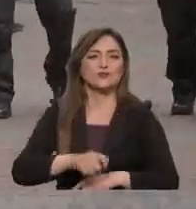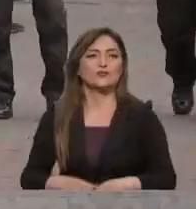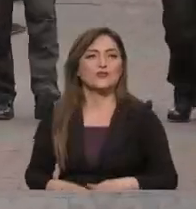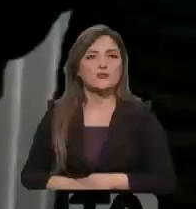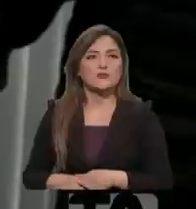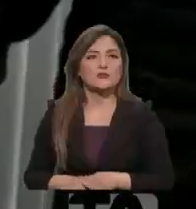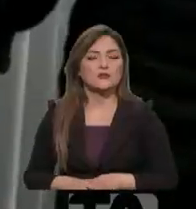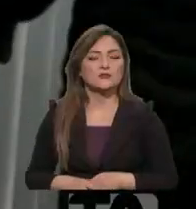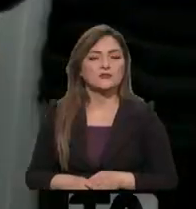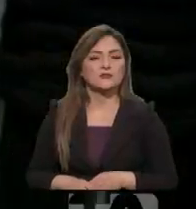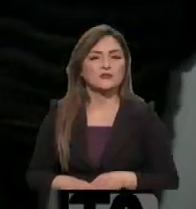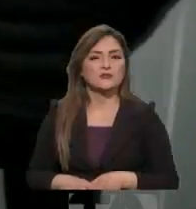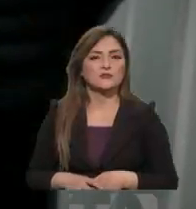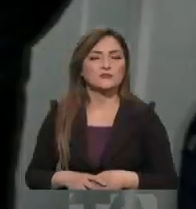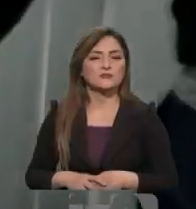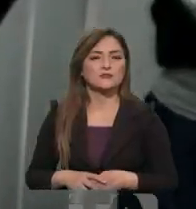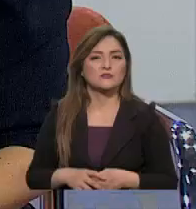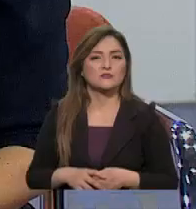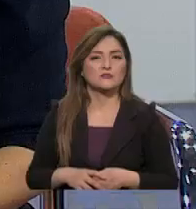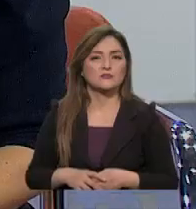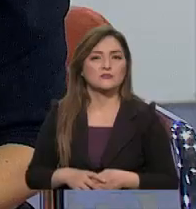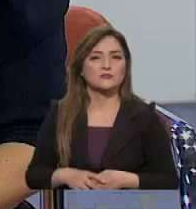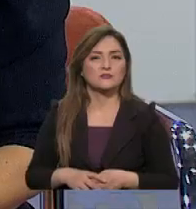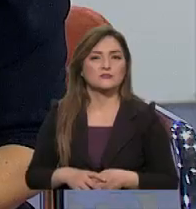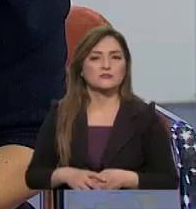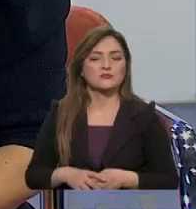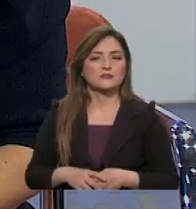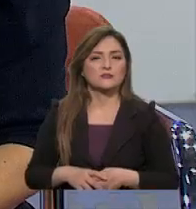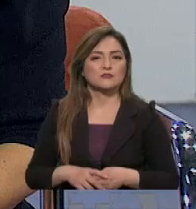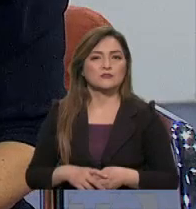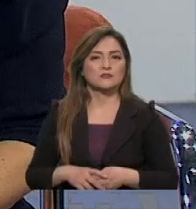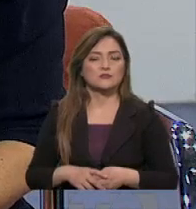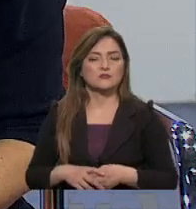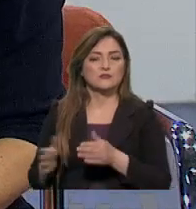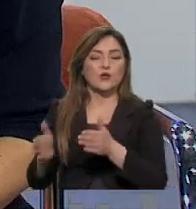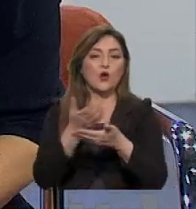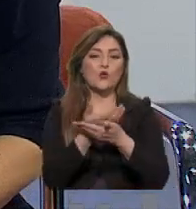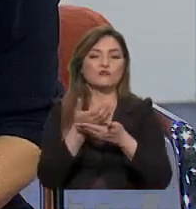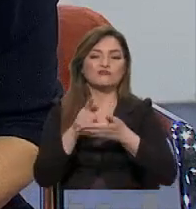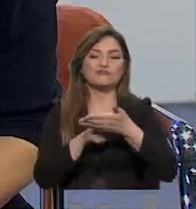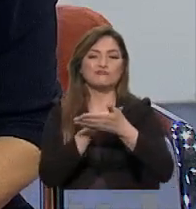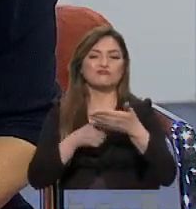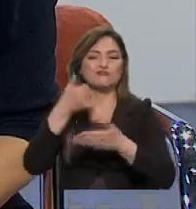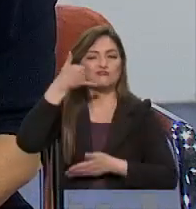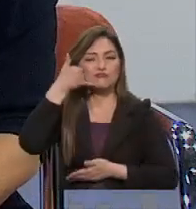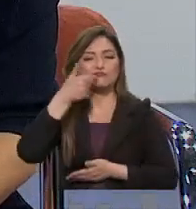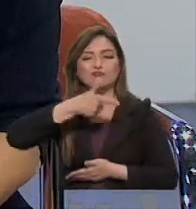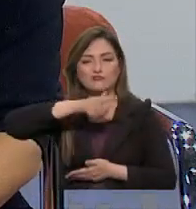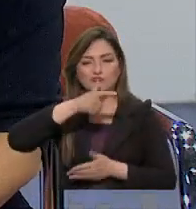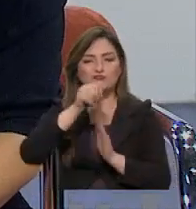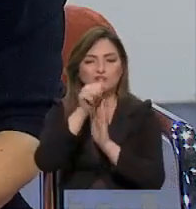de Washington Granda, Edith Jácome, 24 horas. Varios objetos prohibidos como celulares,